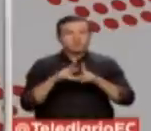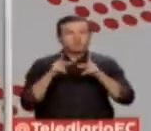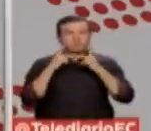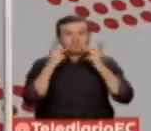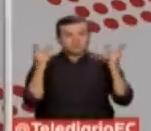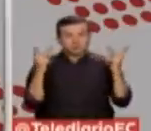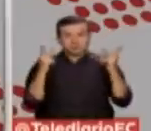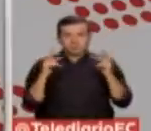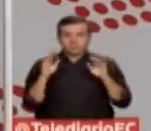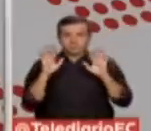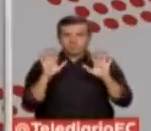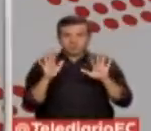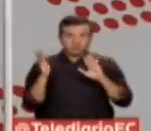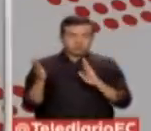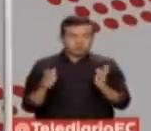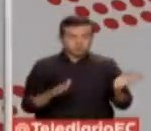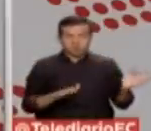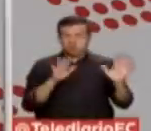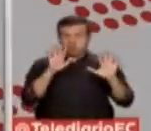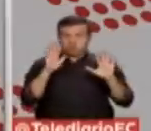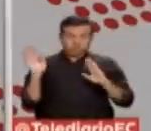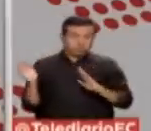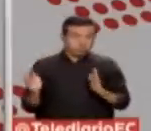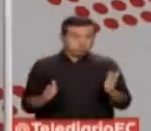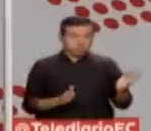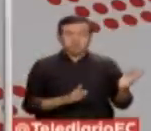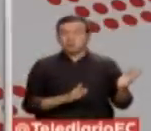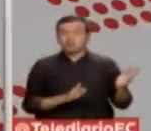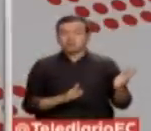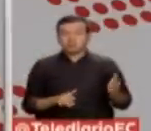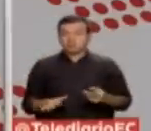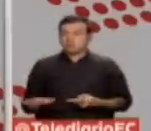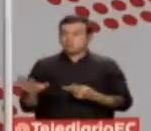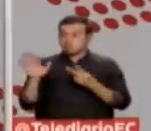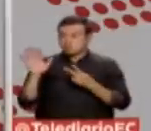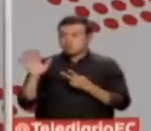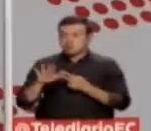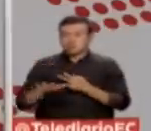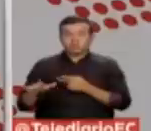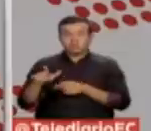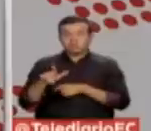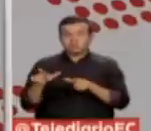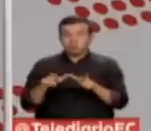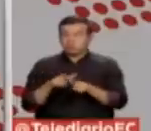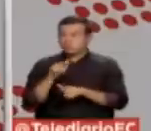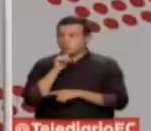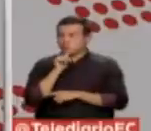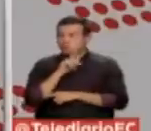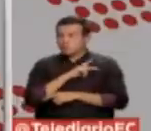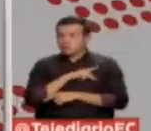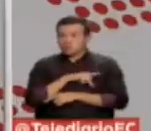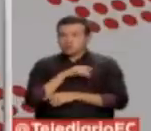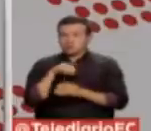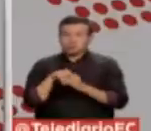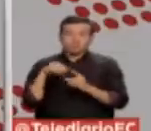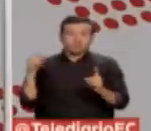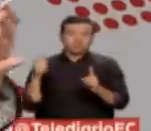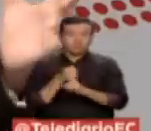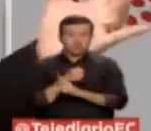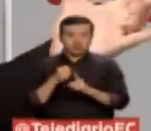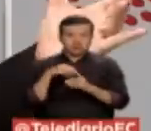de los 10 asesinatos durante el feriado de carnaval siete fueron en espacios privados es decir violencia